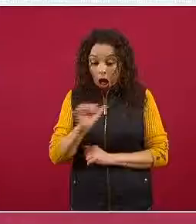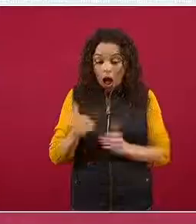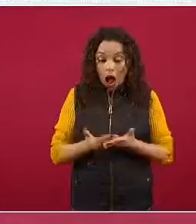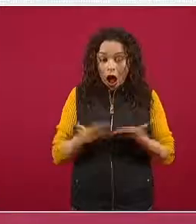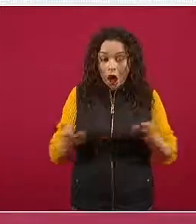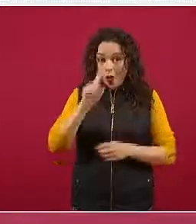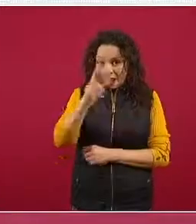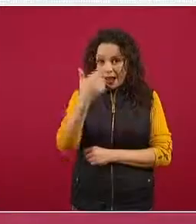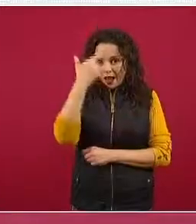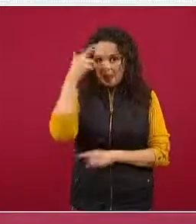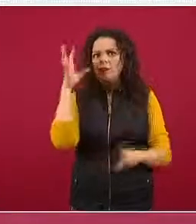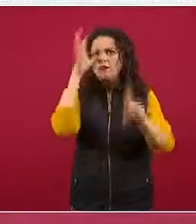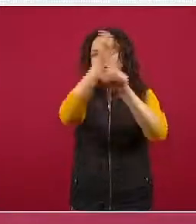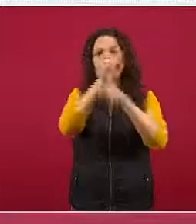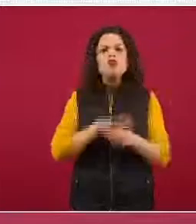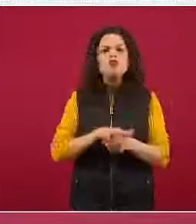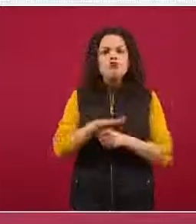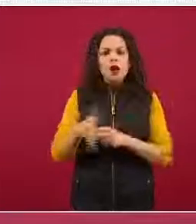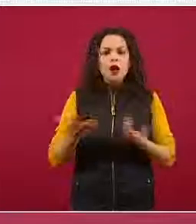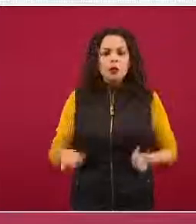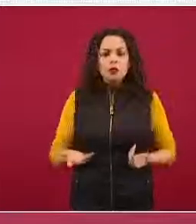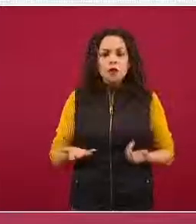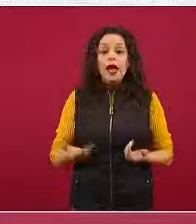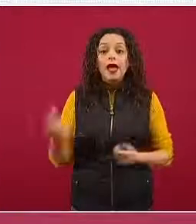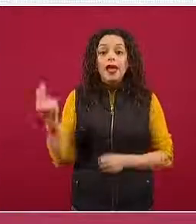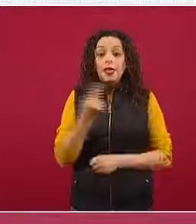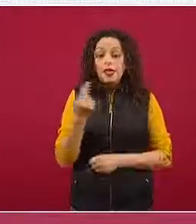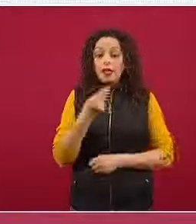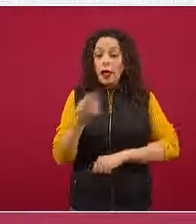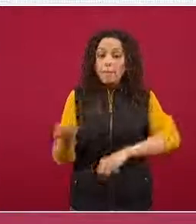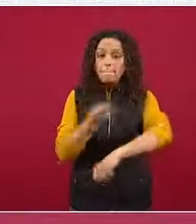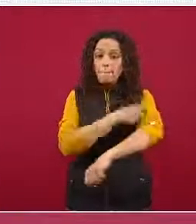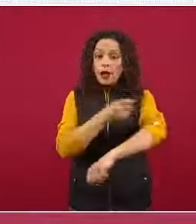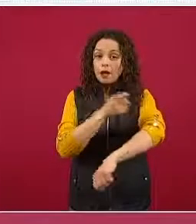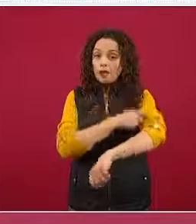meta es concluir con la vacunación,